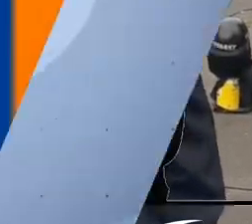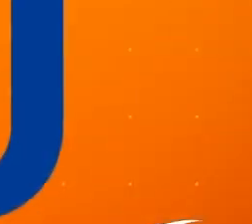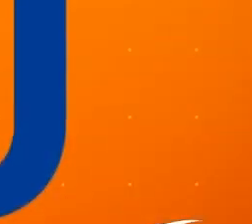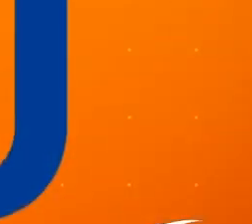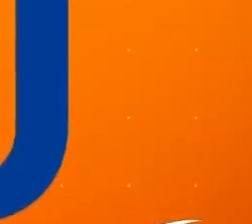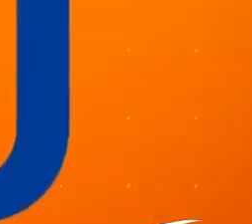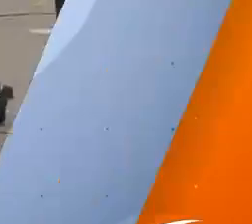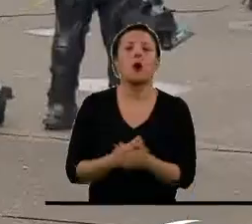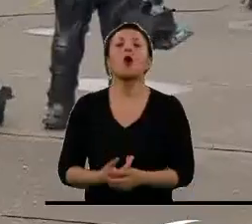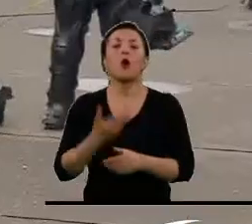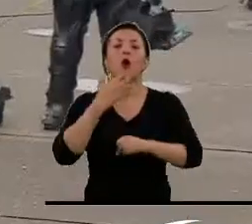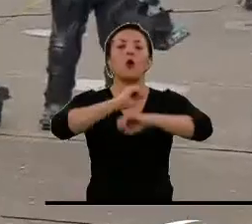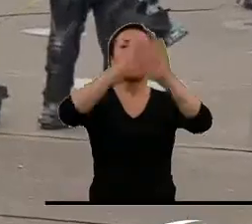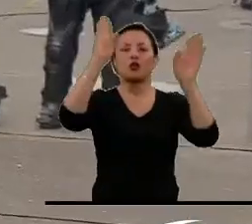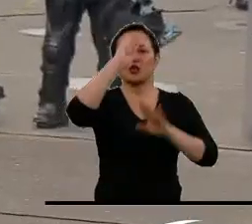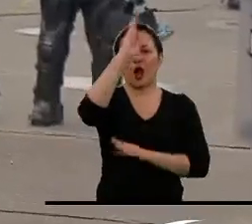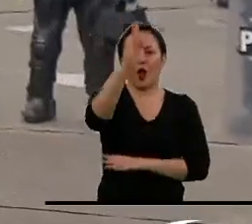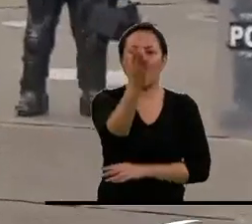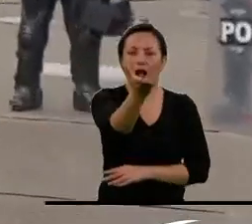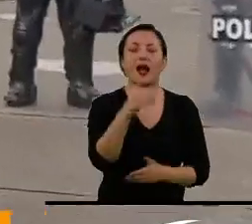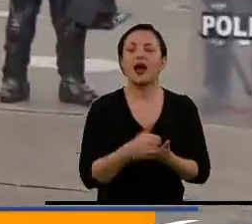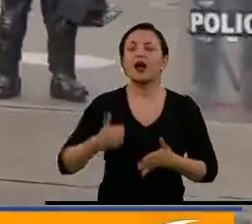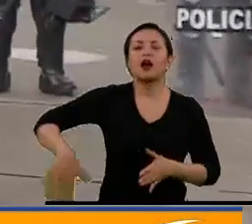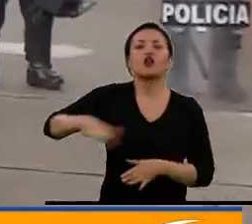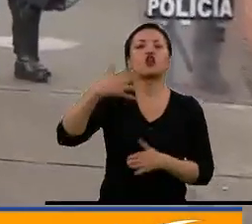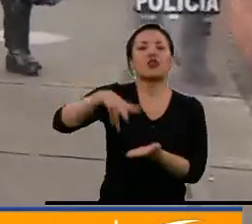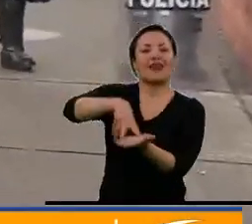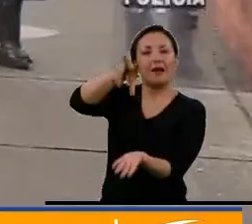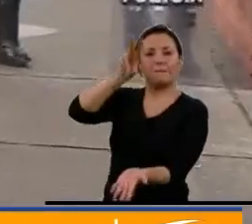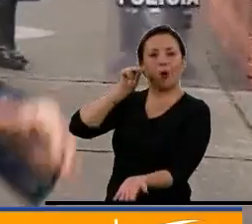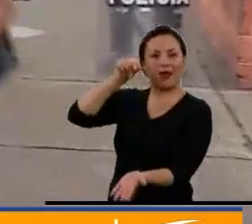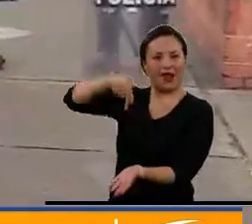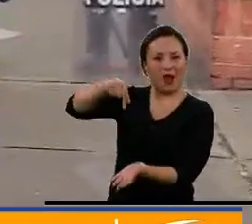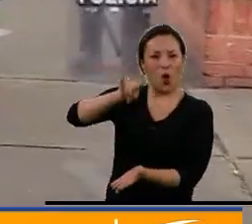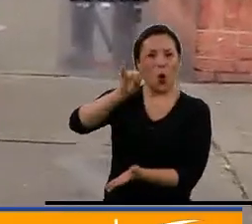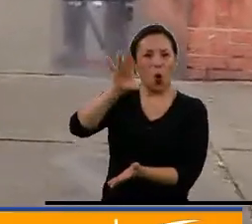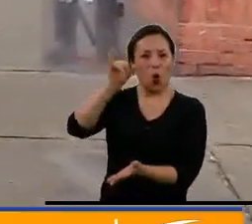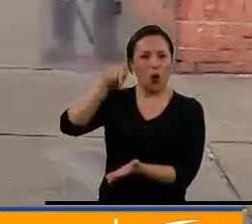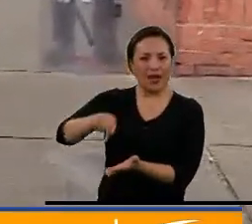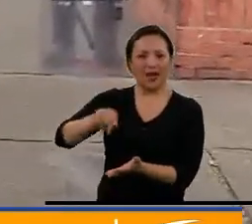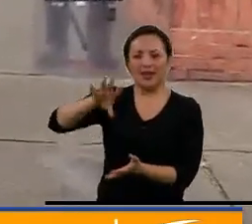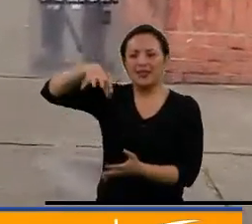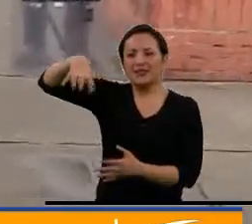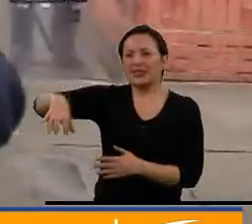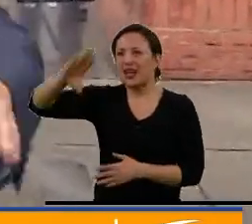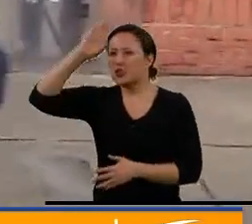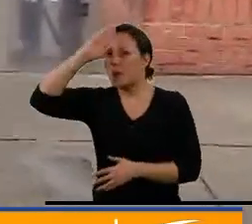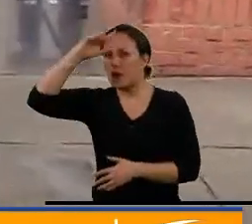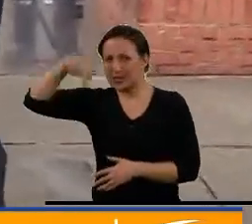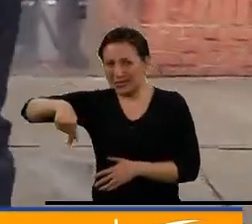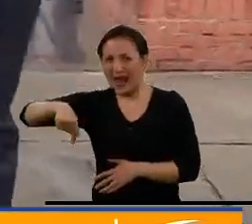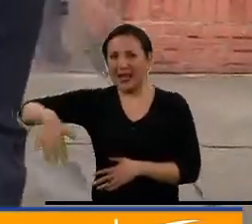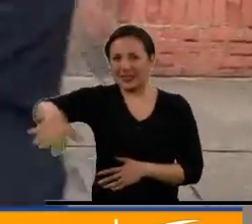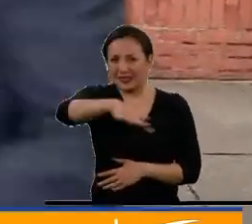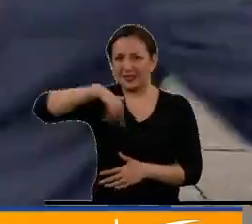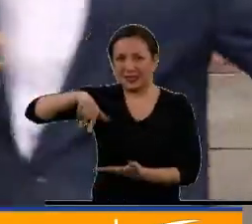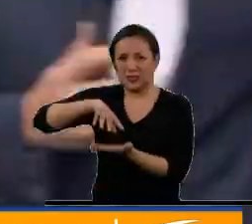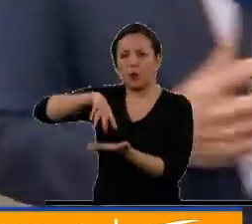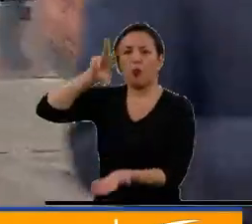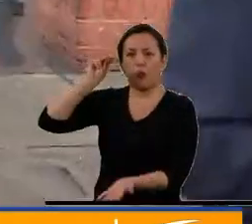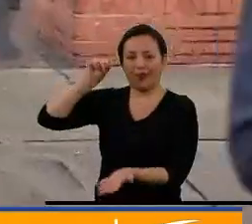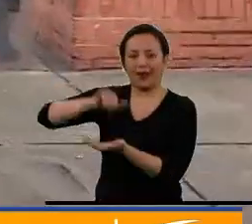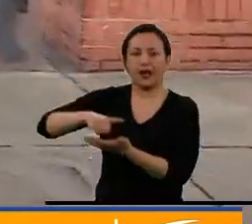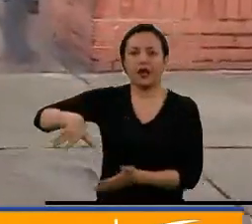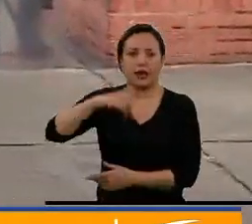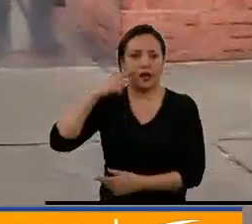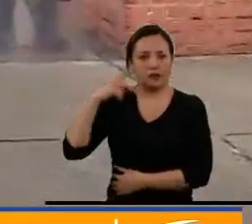Hola Andrés, muy buenos días. Estamos en la URI de Puente Aranda y en la estación de policía que funciona igualmente aquí en este sector, y ya como ustedes pueden ver está